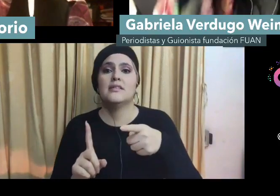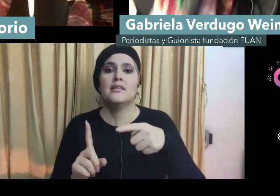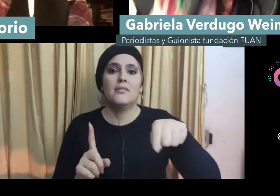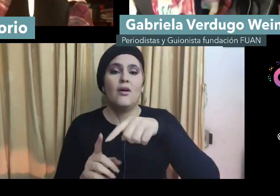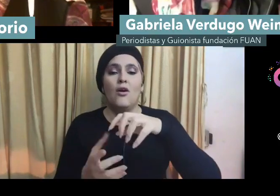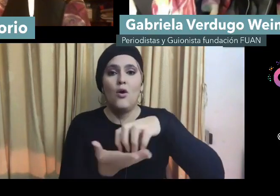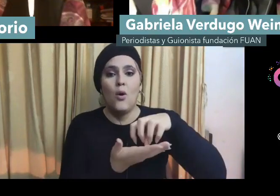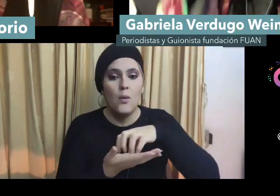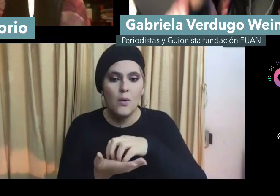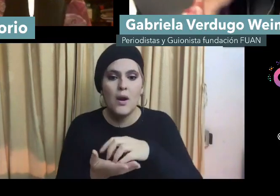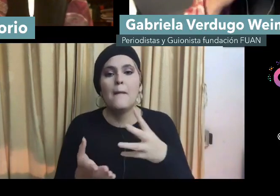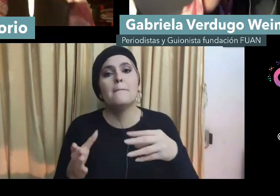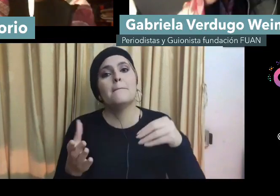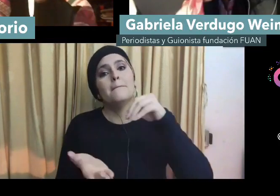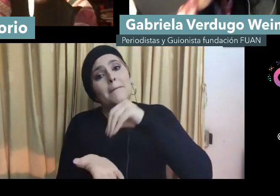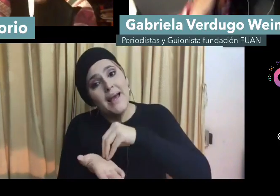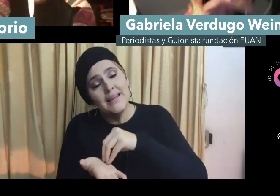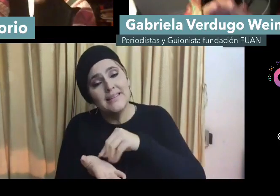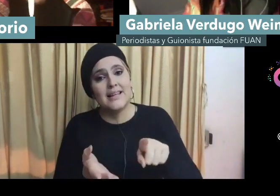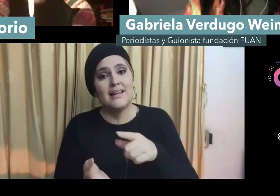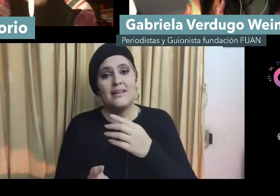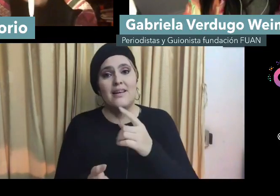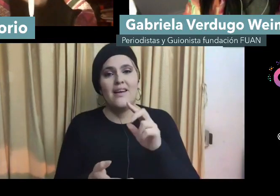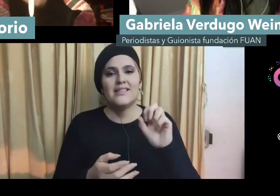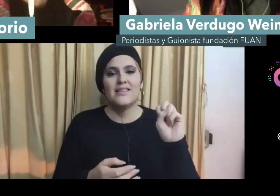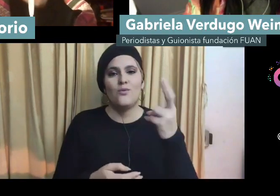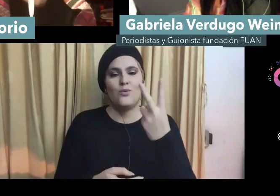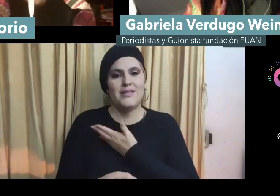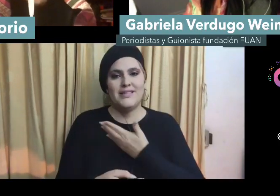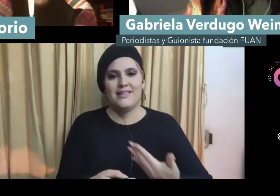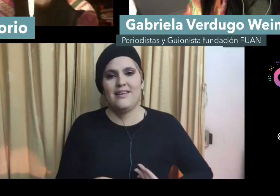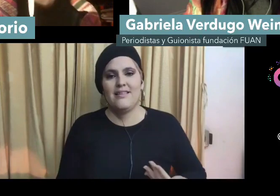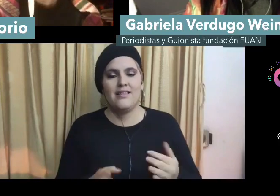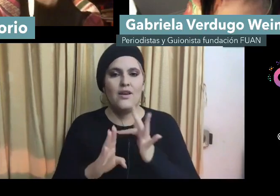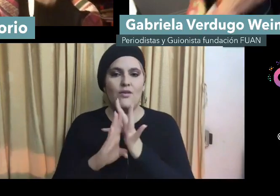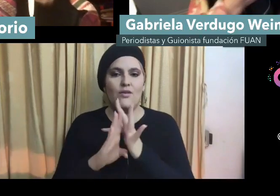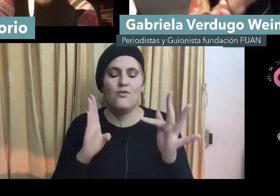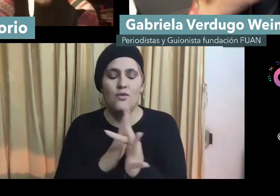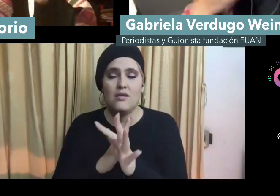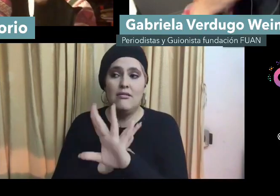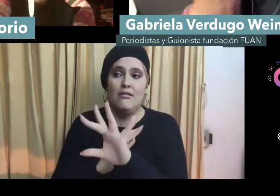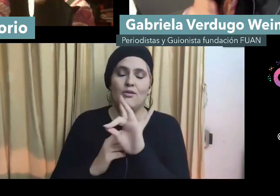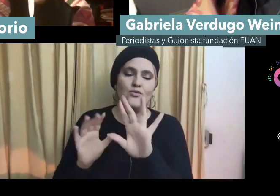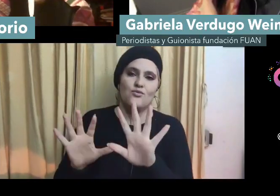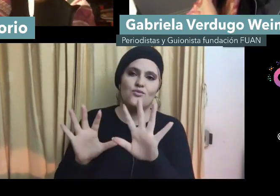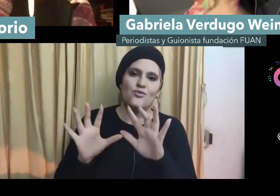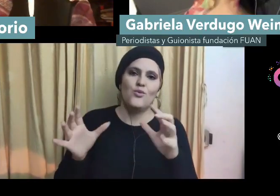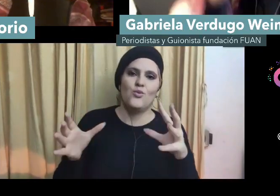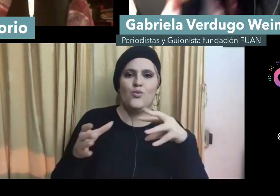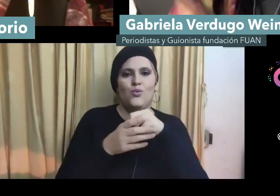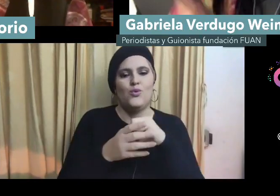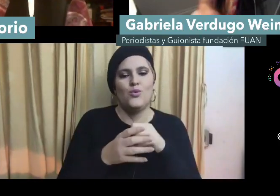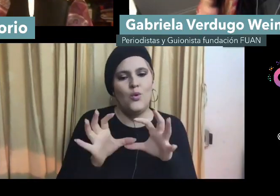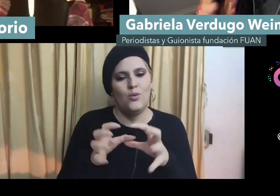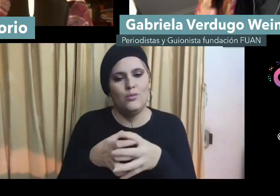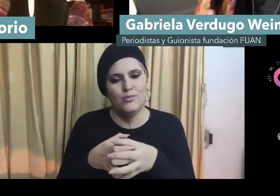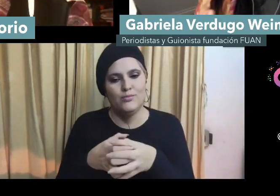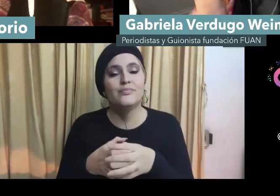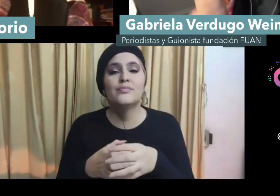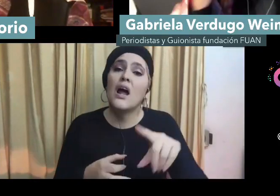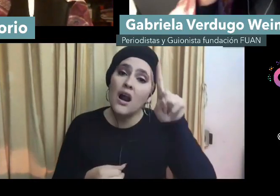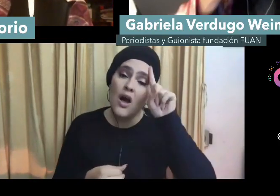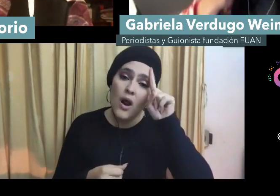estudios, que es maravilloso tenerla en nuestro equipo. Recordar además que todo esto que están viendo ustedes, todo este esfuerzo de